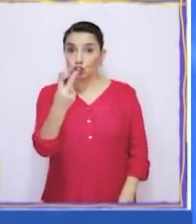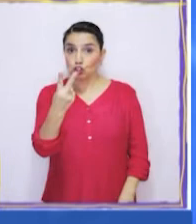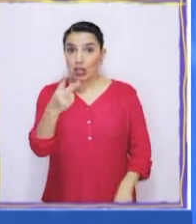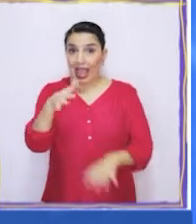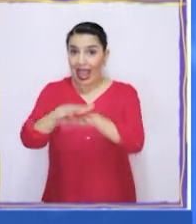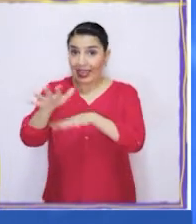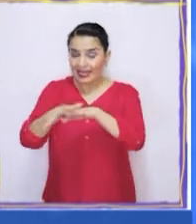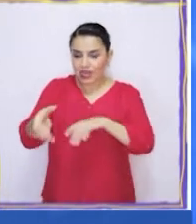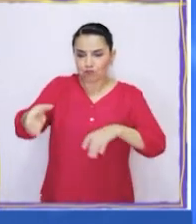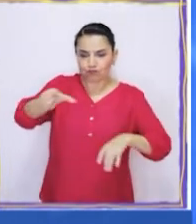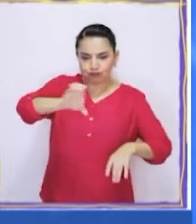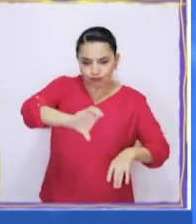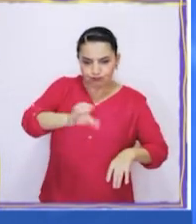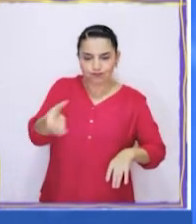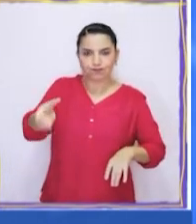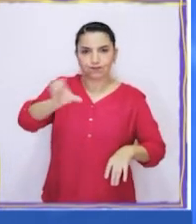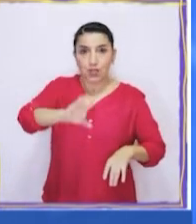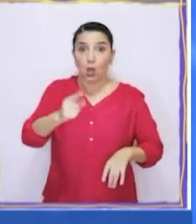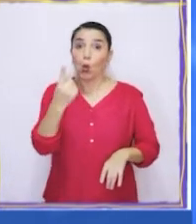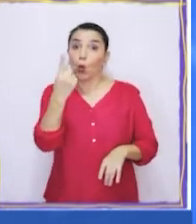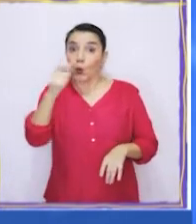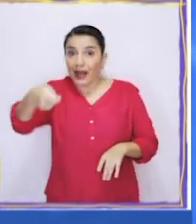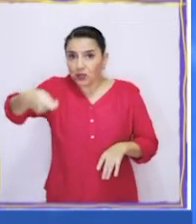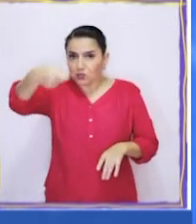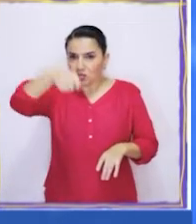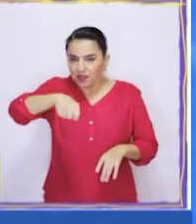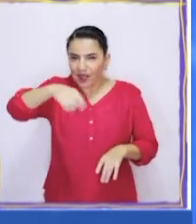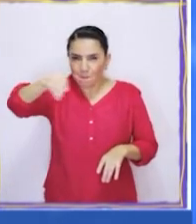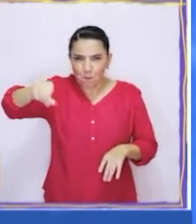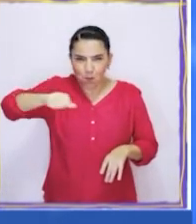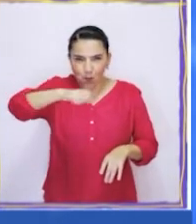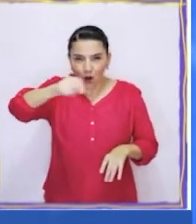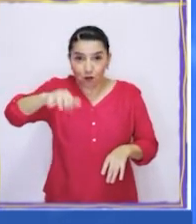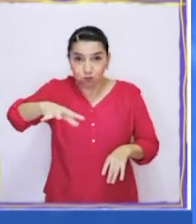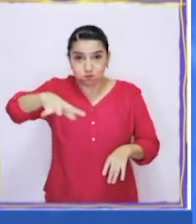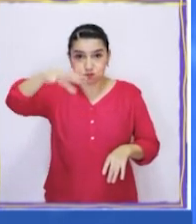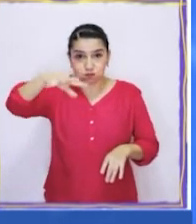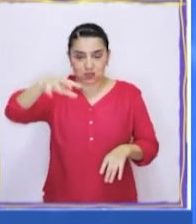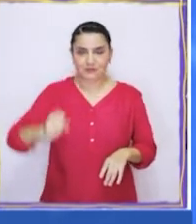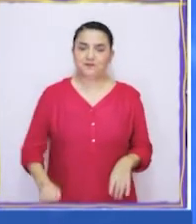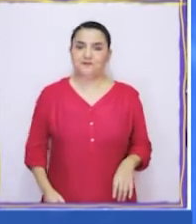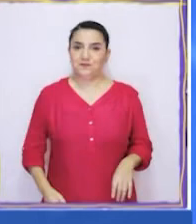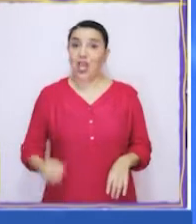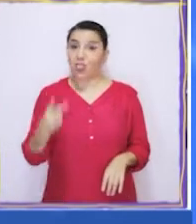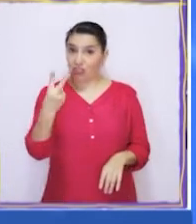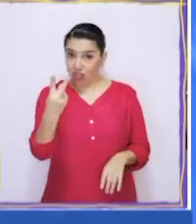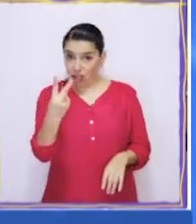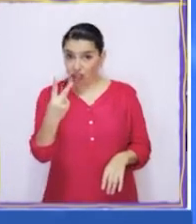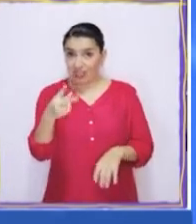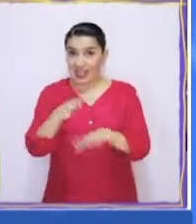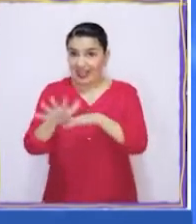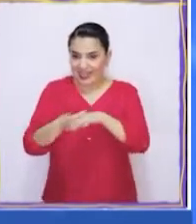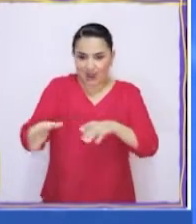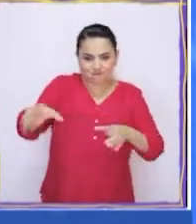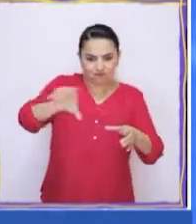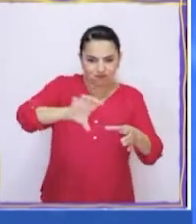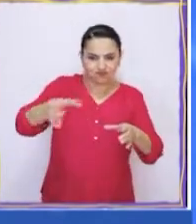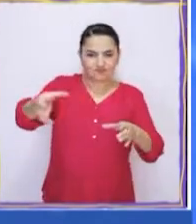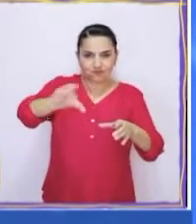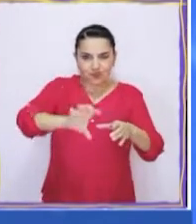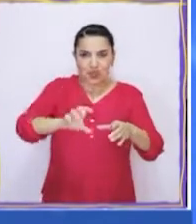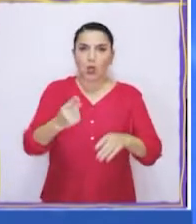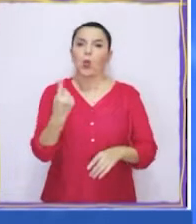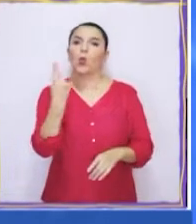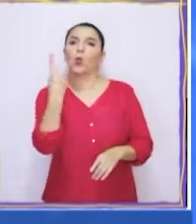y una cucharadita de polvo de hornear acá tengo mis dos tazas de harina las voy a echar super